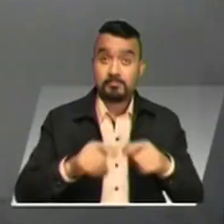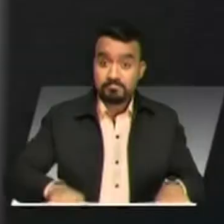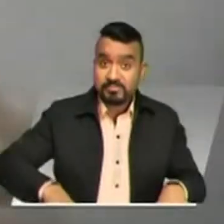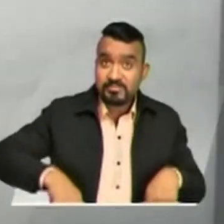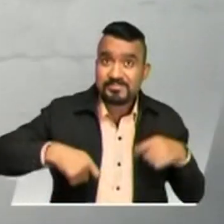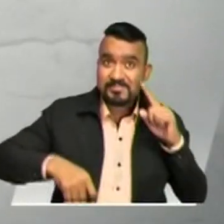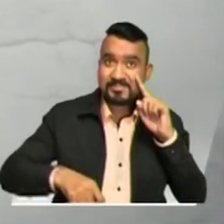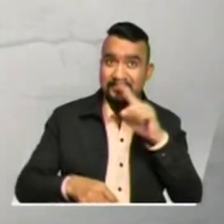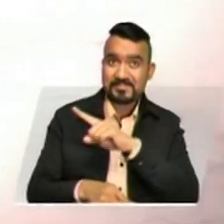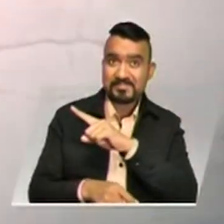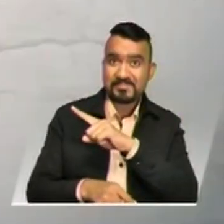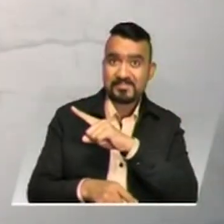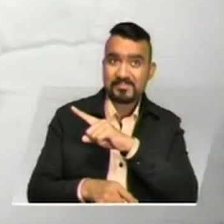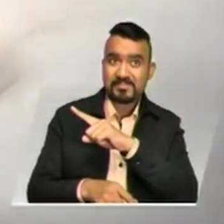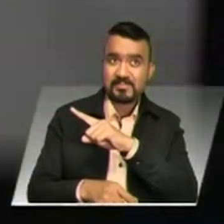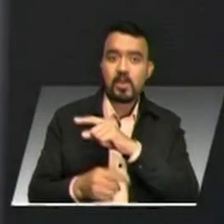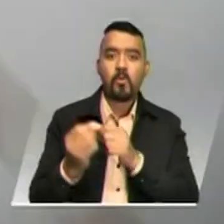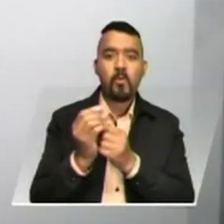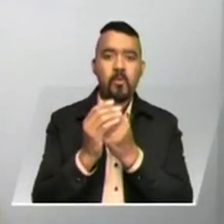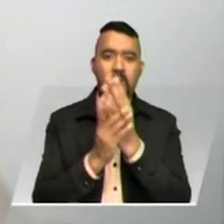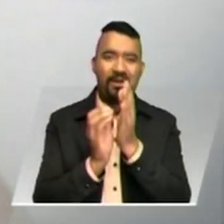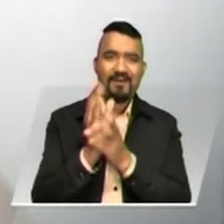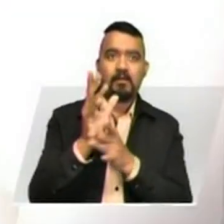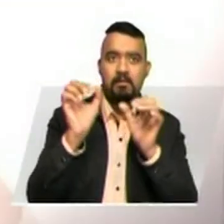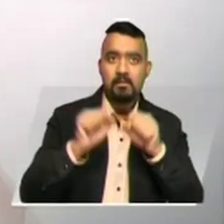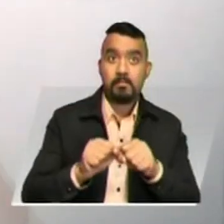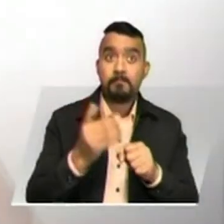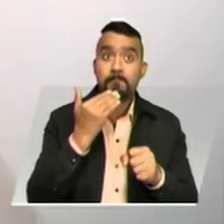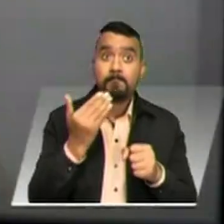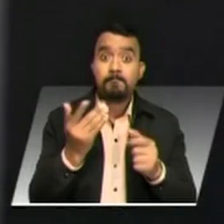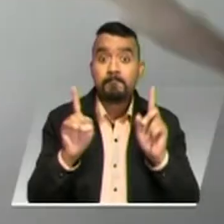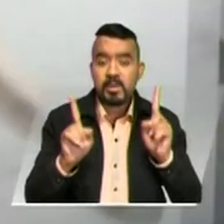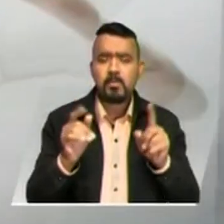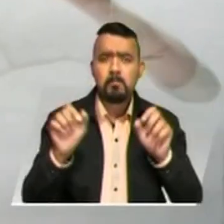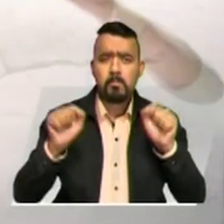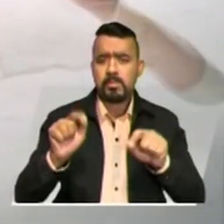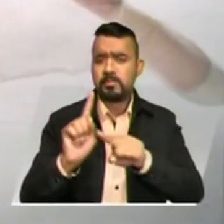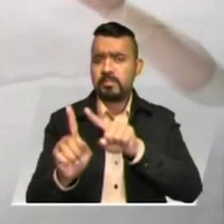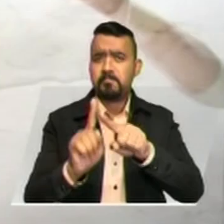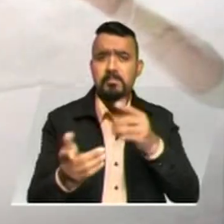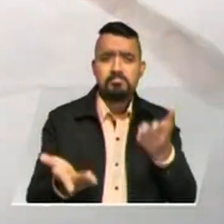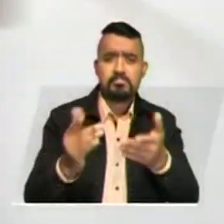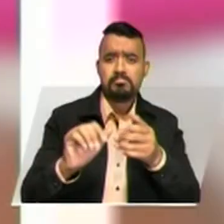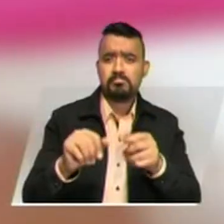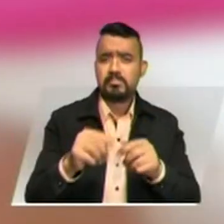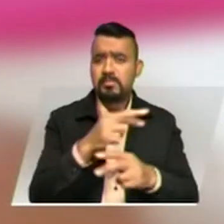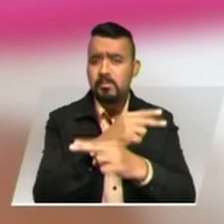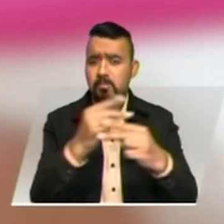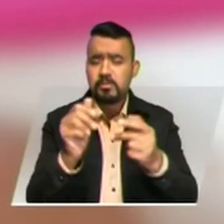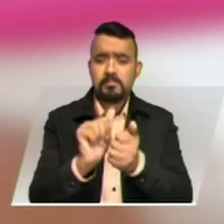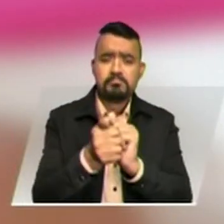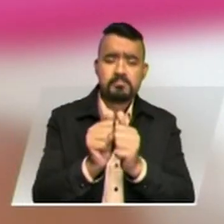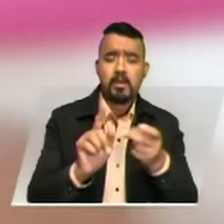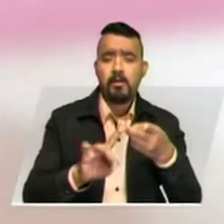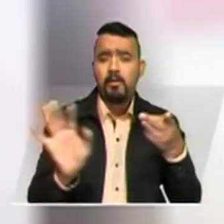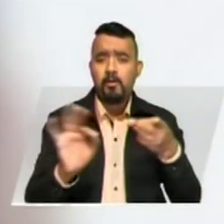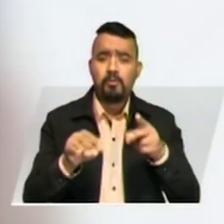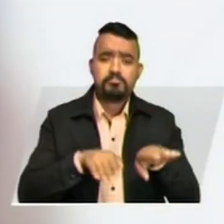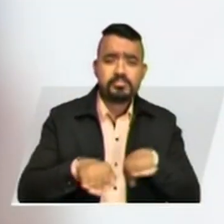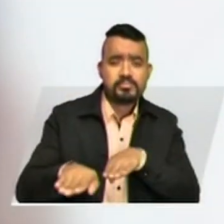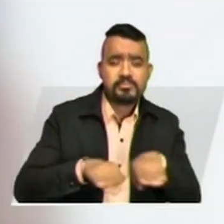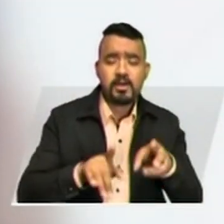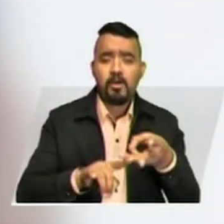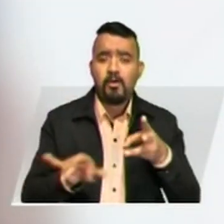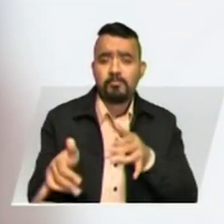principio para gimnastas sin embargo los modelos pueden adaptarse a otras prácticas deportivas como natación ciclismo o patinaje